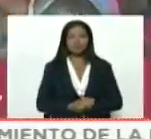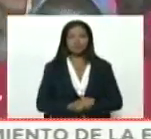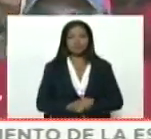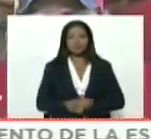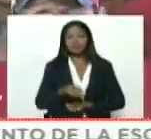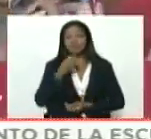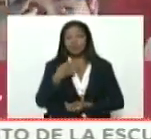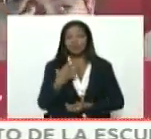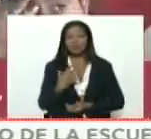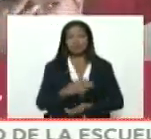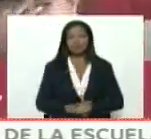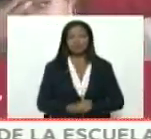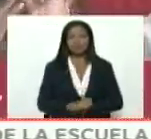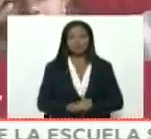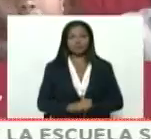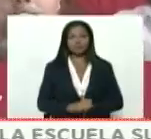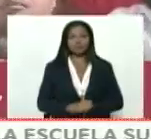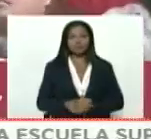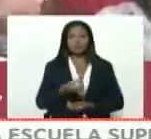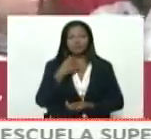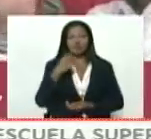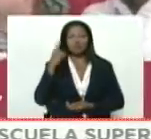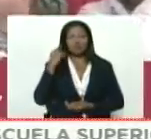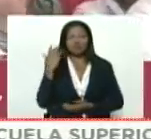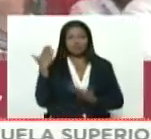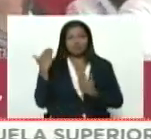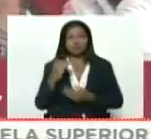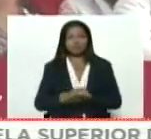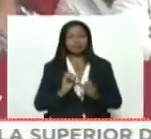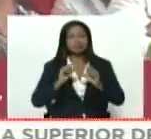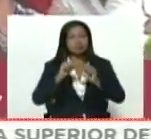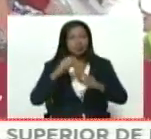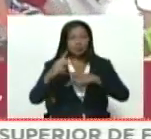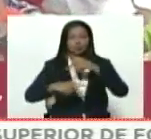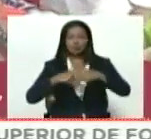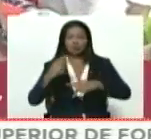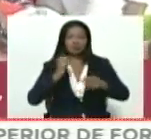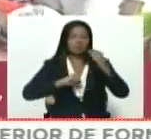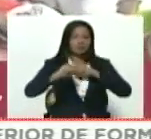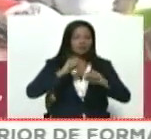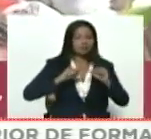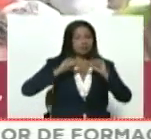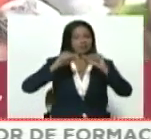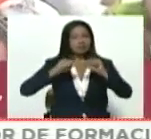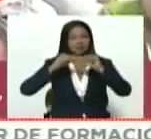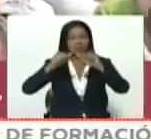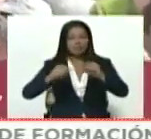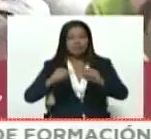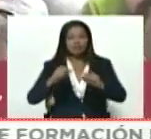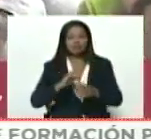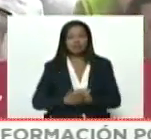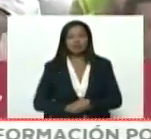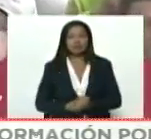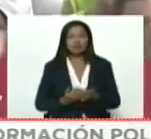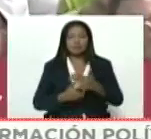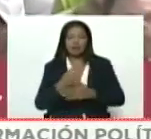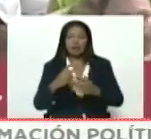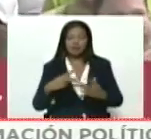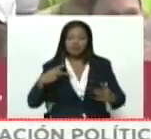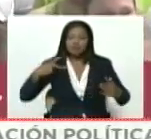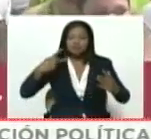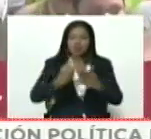Bueno, Robetza. Bueno, presidente, producción, defensa y seguir convocando producción, cada vez más